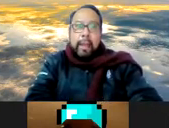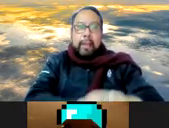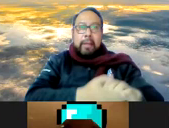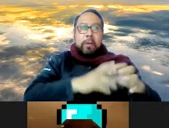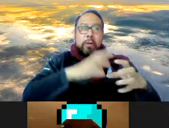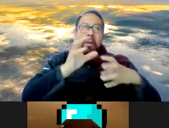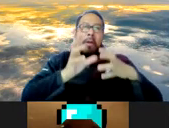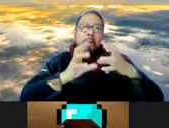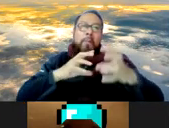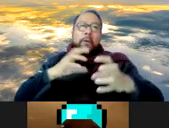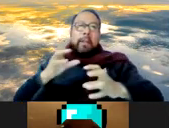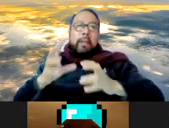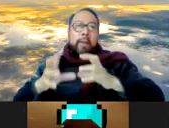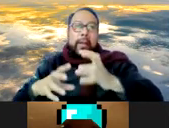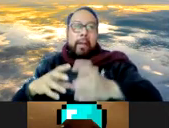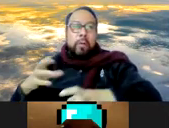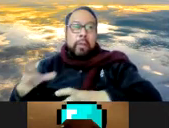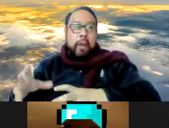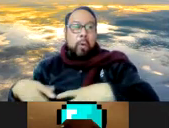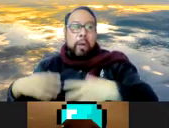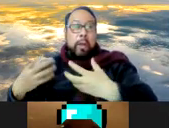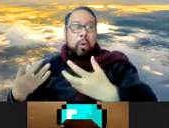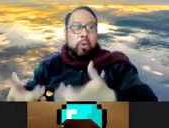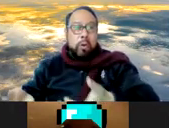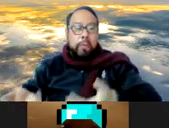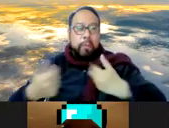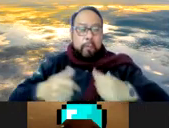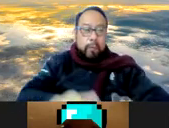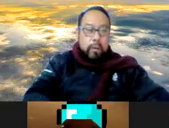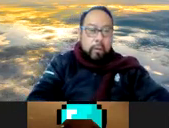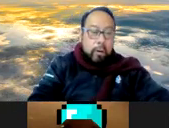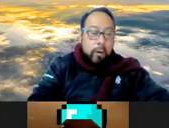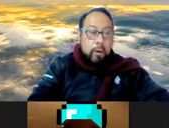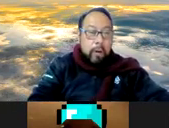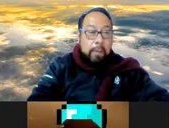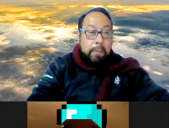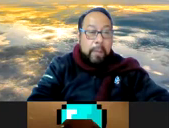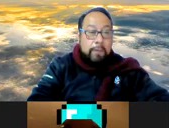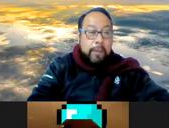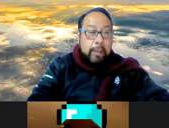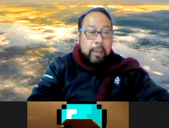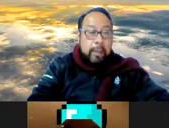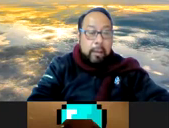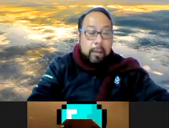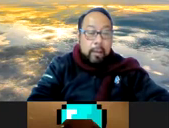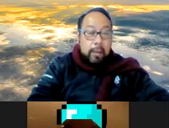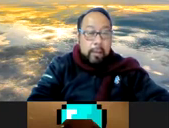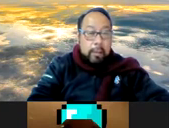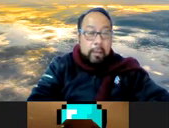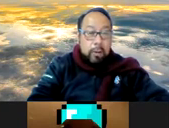escritos académicos pueden ir variando de acuerdo al uso o al perfil que